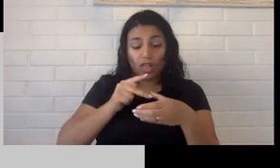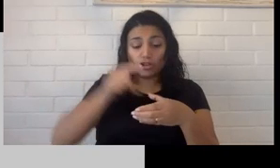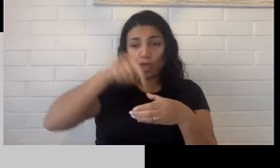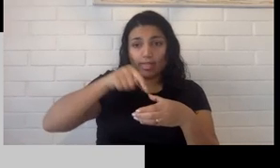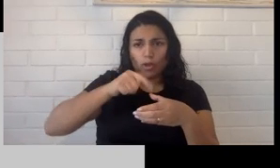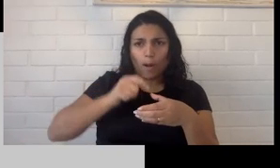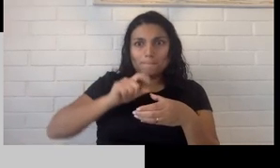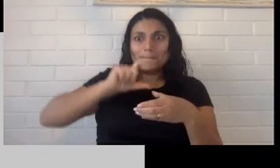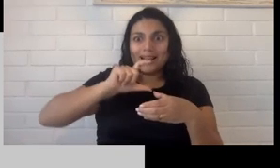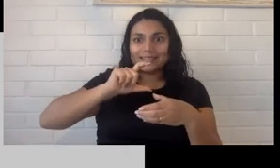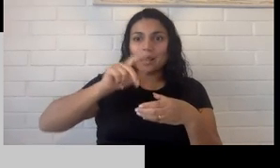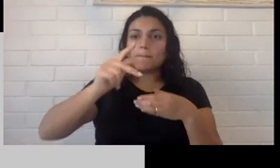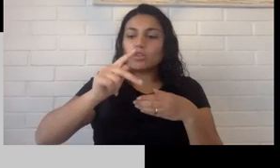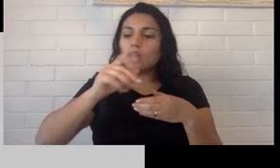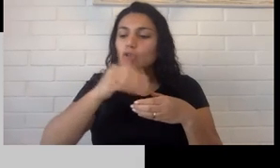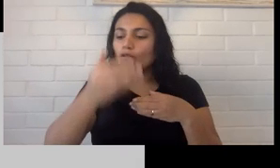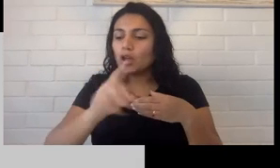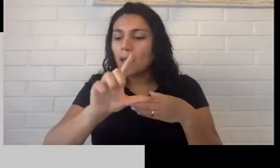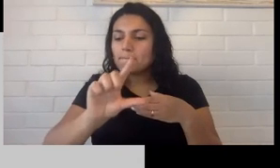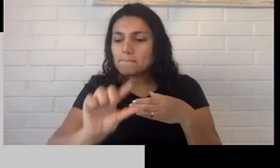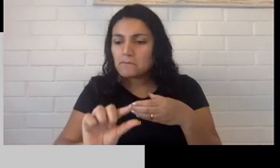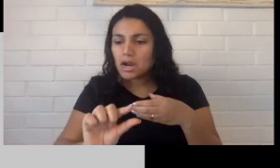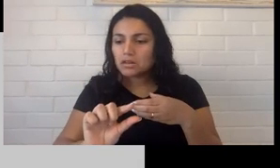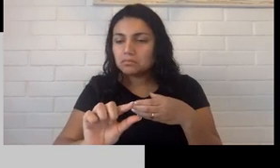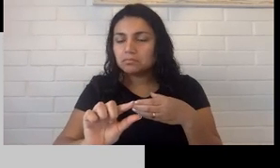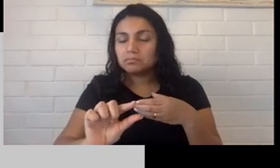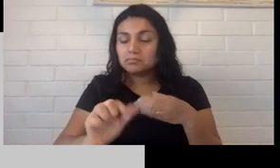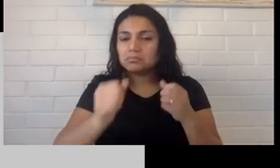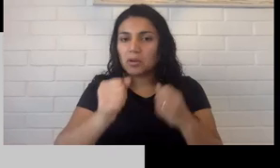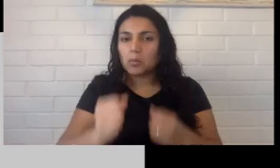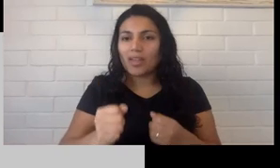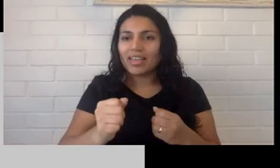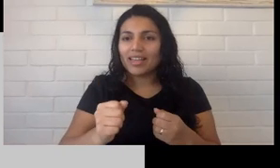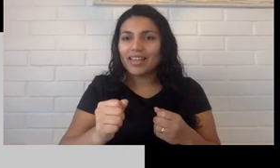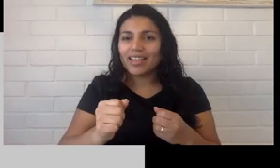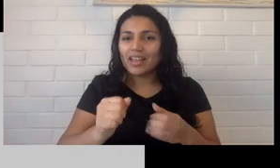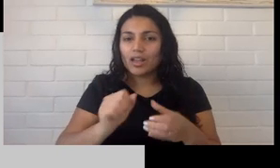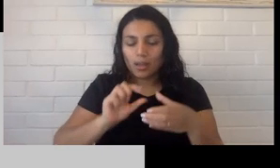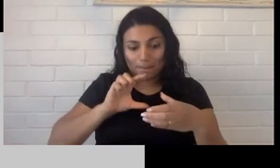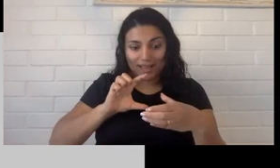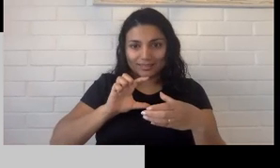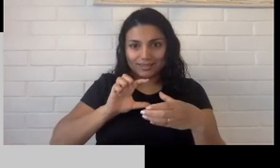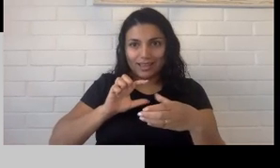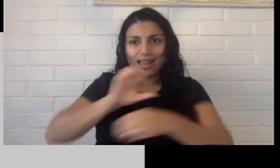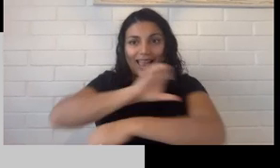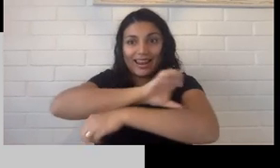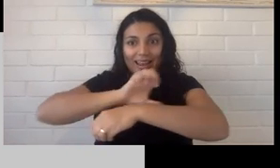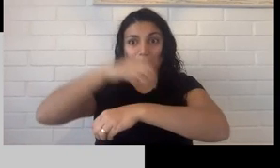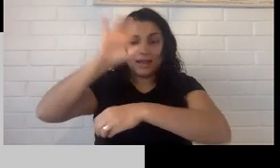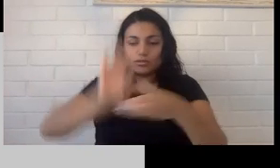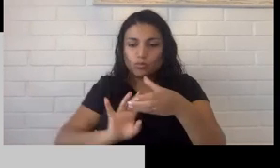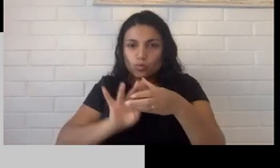de concentración, desde donde hay más hacia donde hay menos. Ahora, hay una segunda fuerza